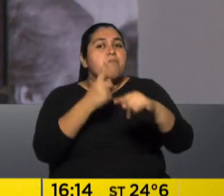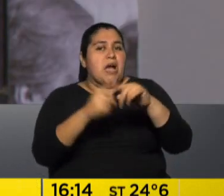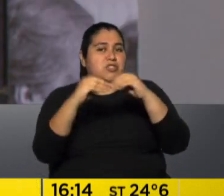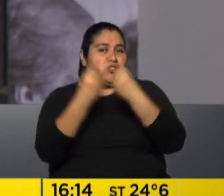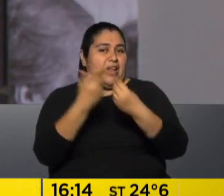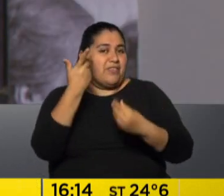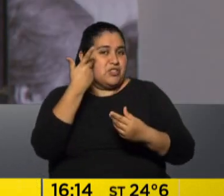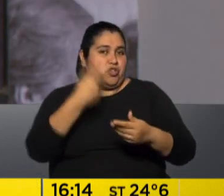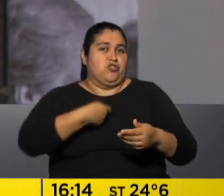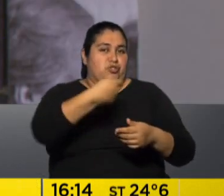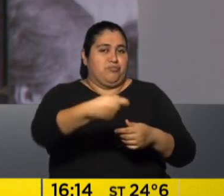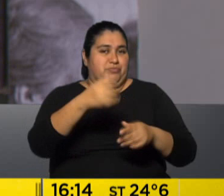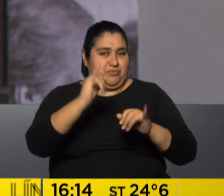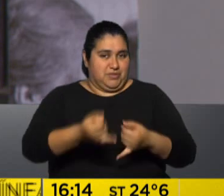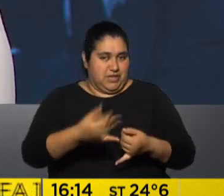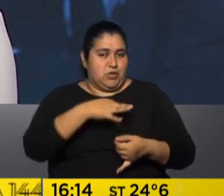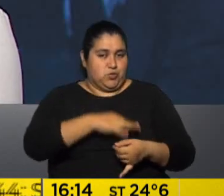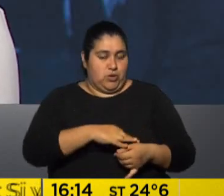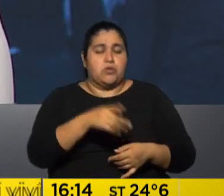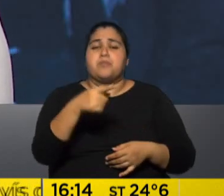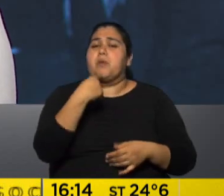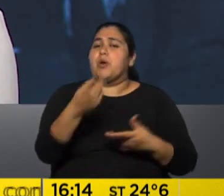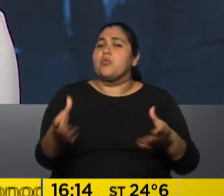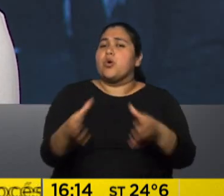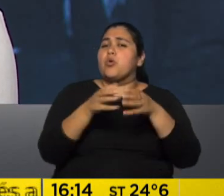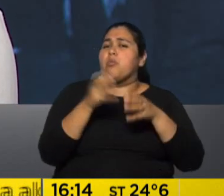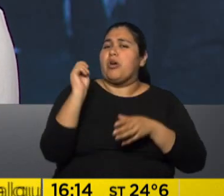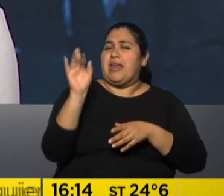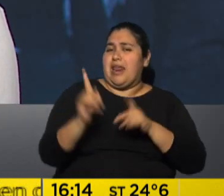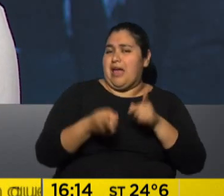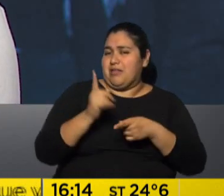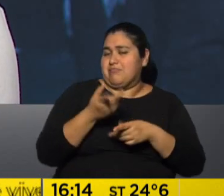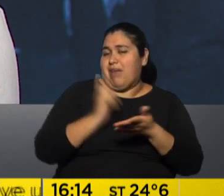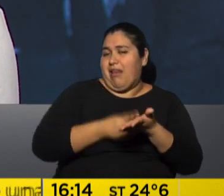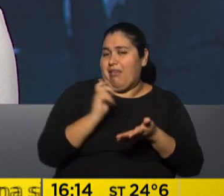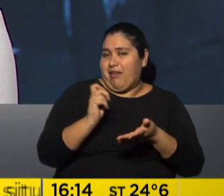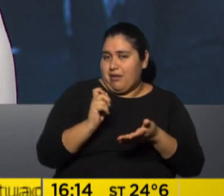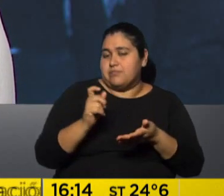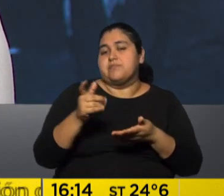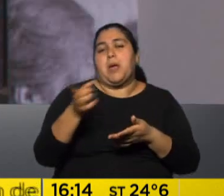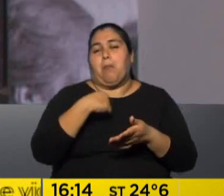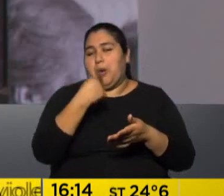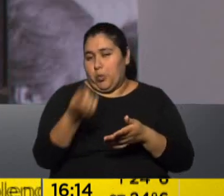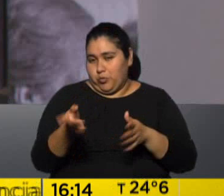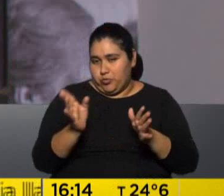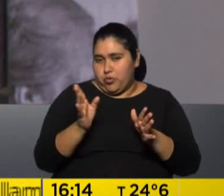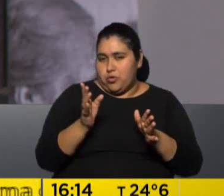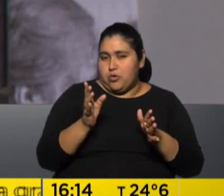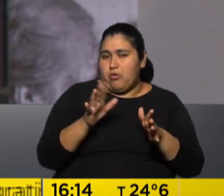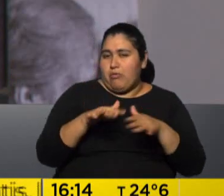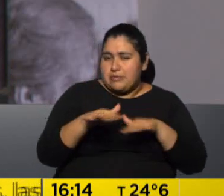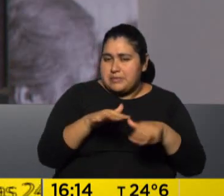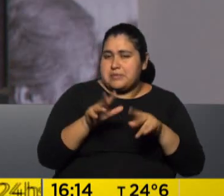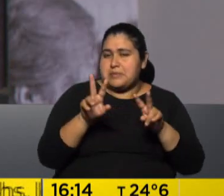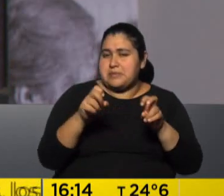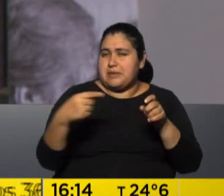que, con las que van a firmar estos contratos? El técnico. El técnico. Y... perdóname que te lo pregunte, pero ¿genera algún tipo de fricción